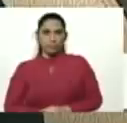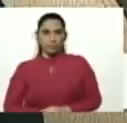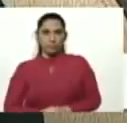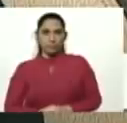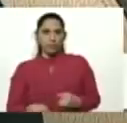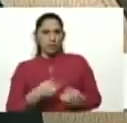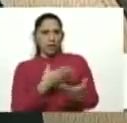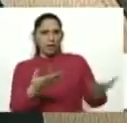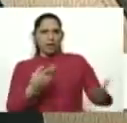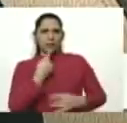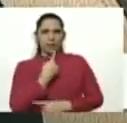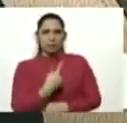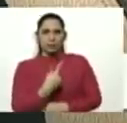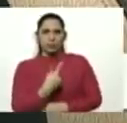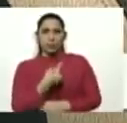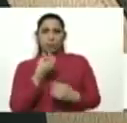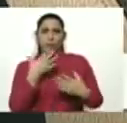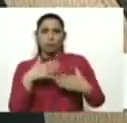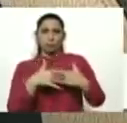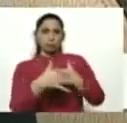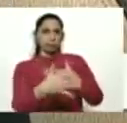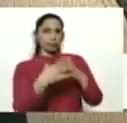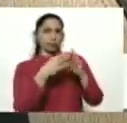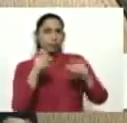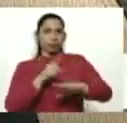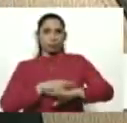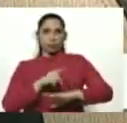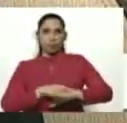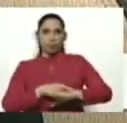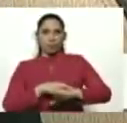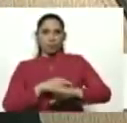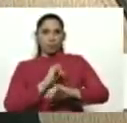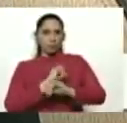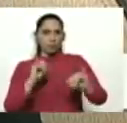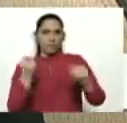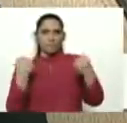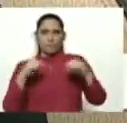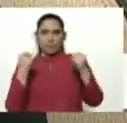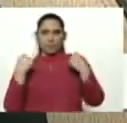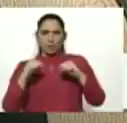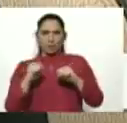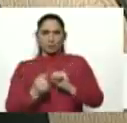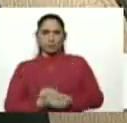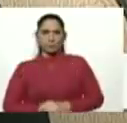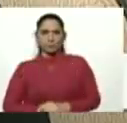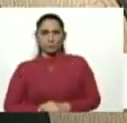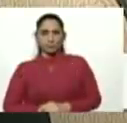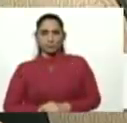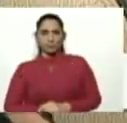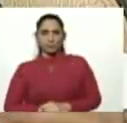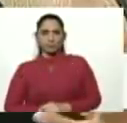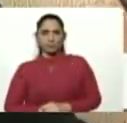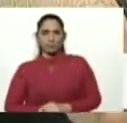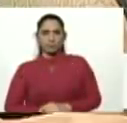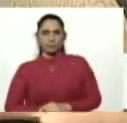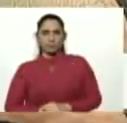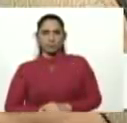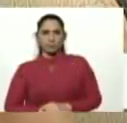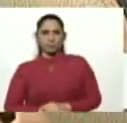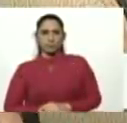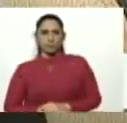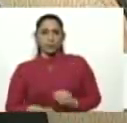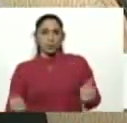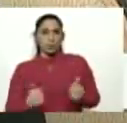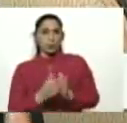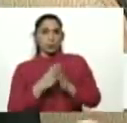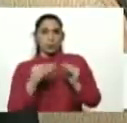Ellos han manifestado, bueno, durante todo este tiempo se habían preparado, presidente, para con todas